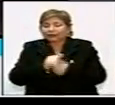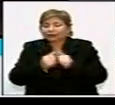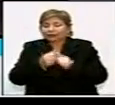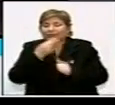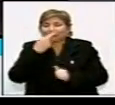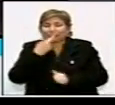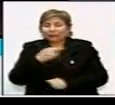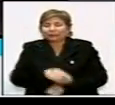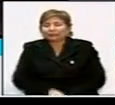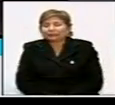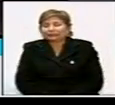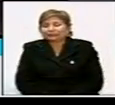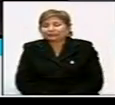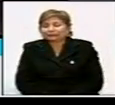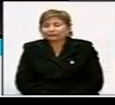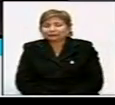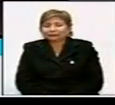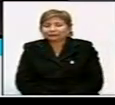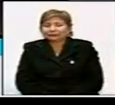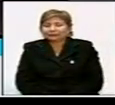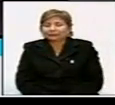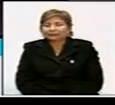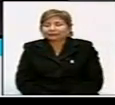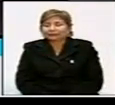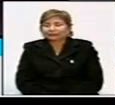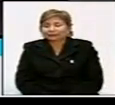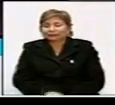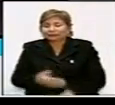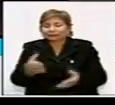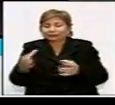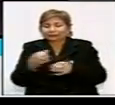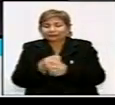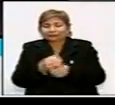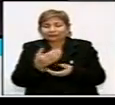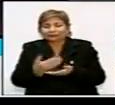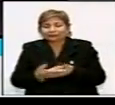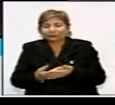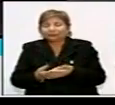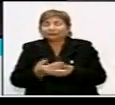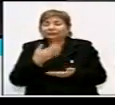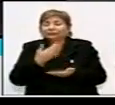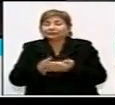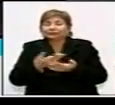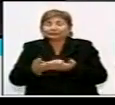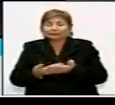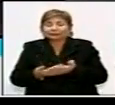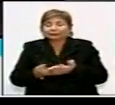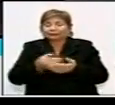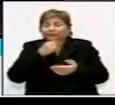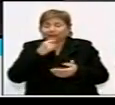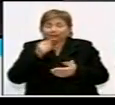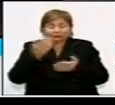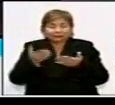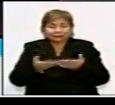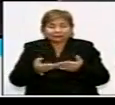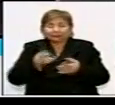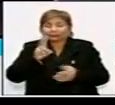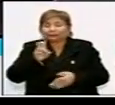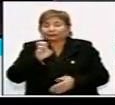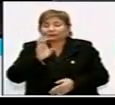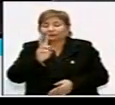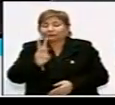rojo para la atención al número de votos alcanzado y en ejercicio la potestad que la constitución le reservó al congreso en el artículo